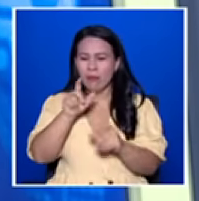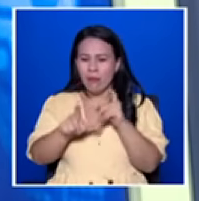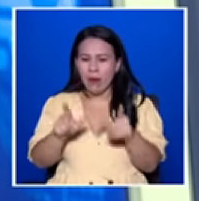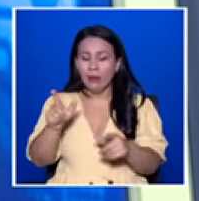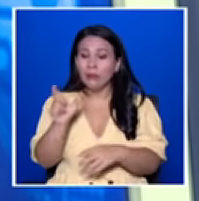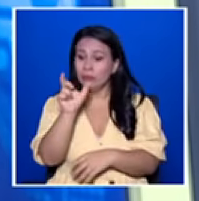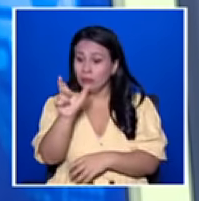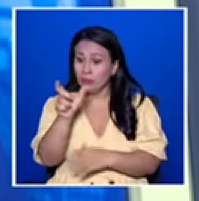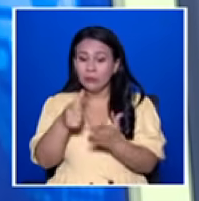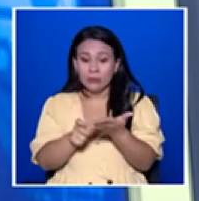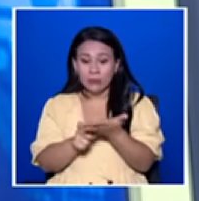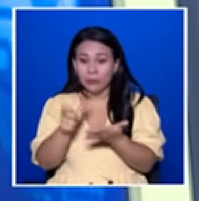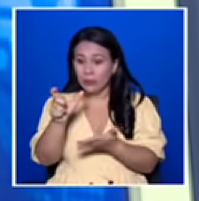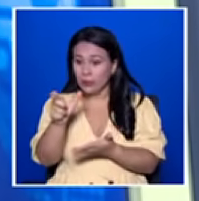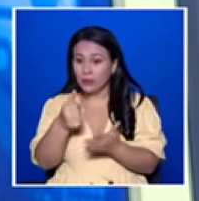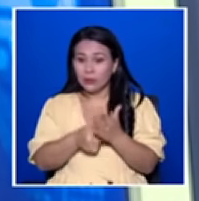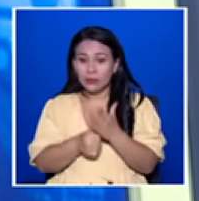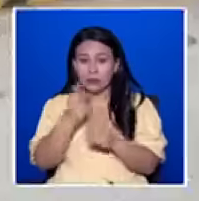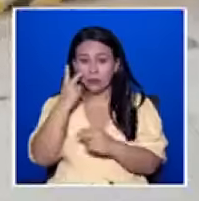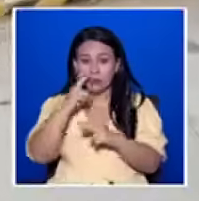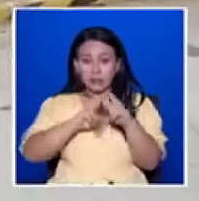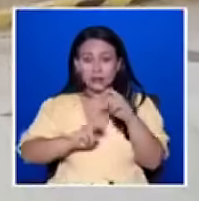con los documentos al día.